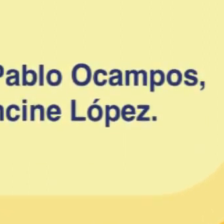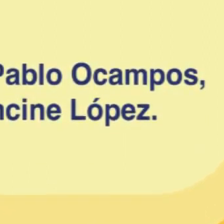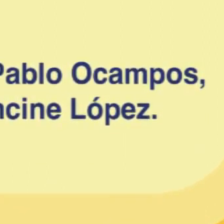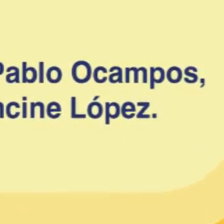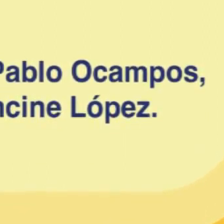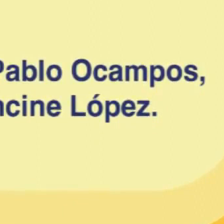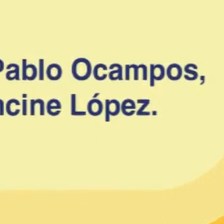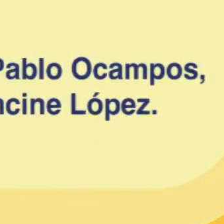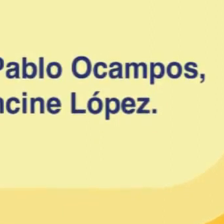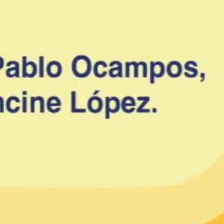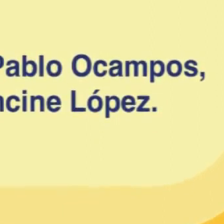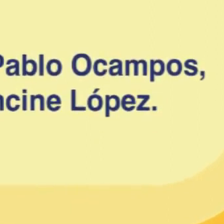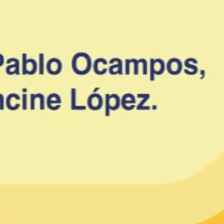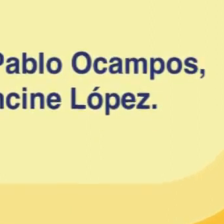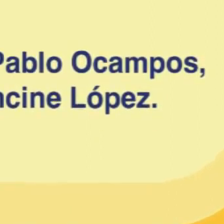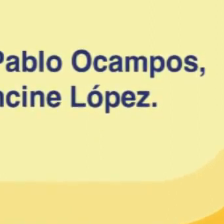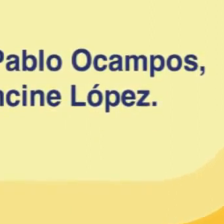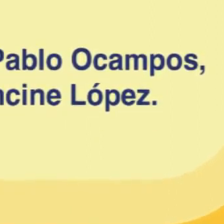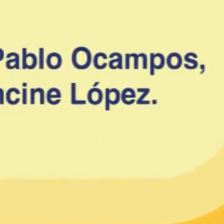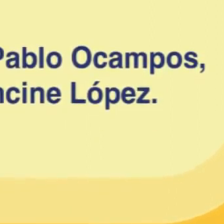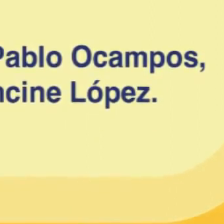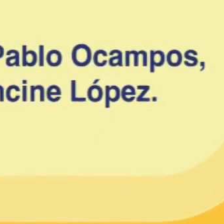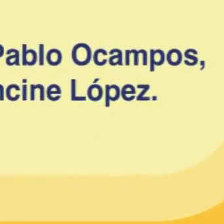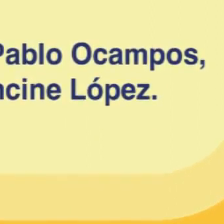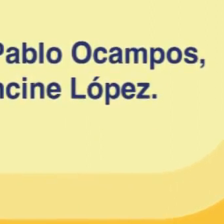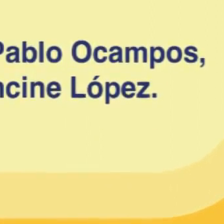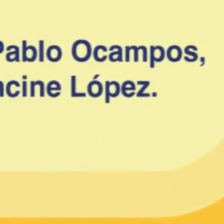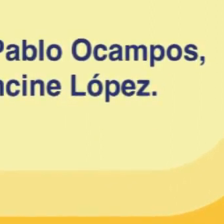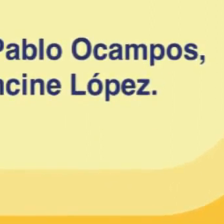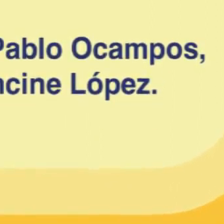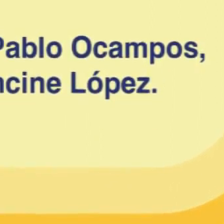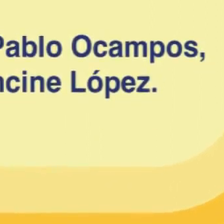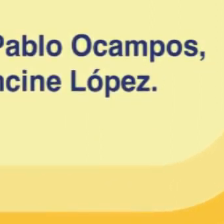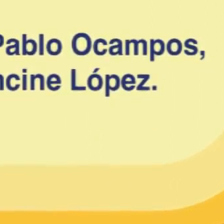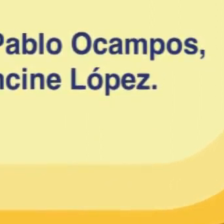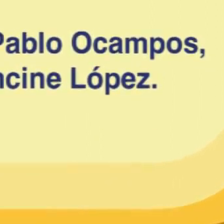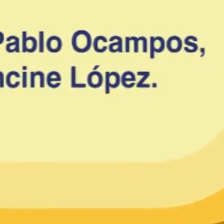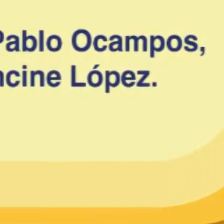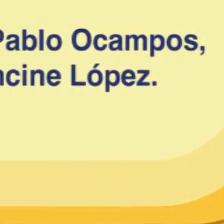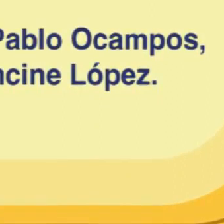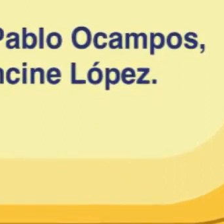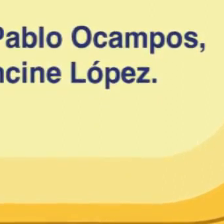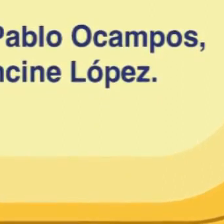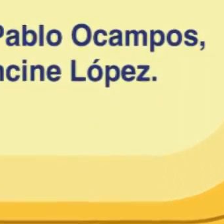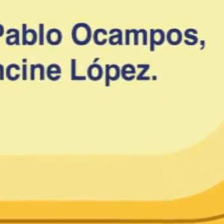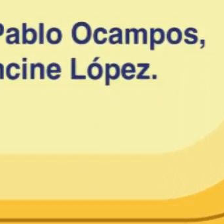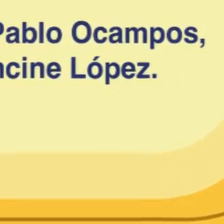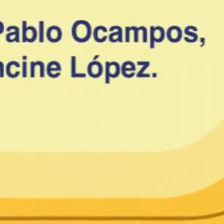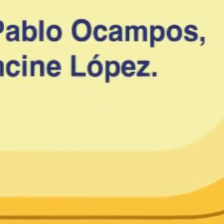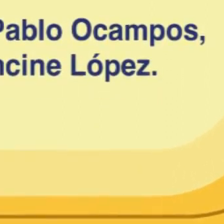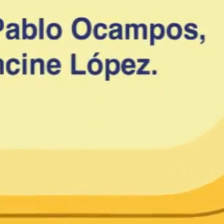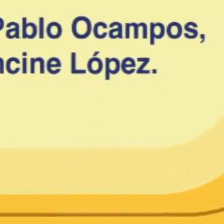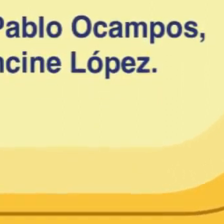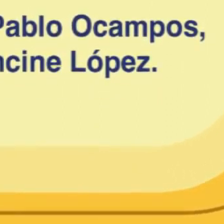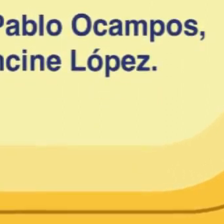Maldonado. Integrantes: Guadalupe Carneiro, Ezequiel Viera, Dayana Puyola, Juan Pablo Ocampos, Nahuel Mesa, Micaela